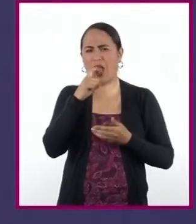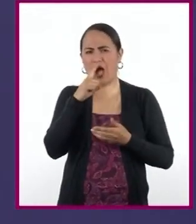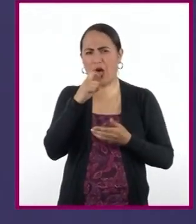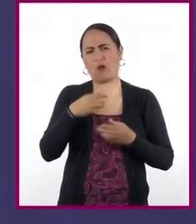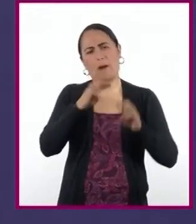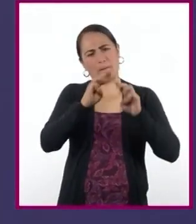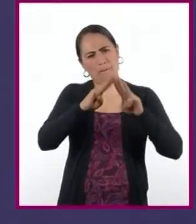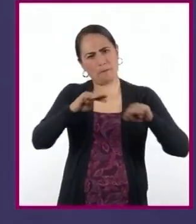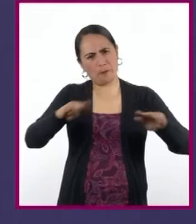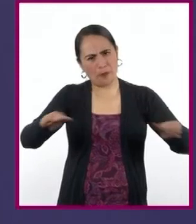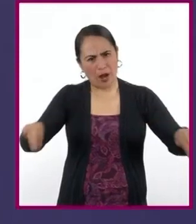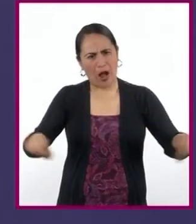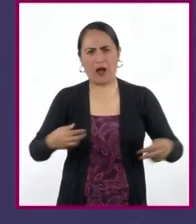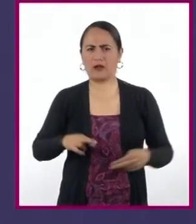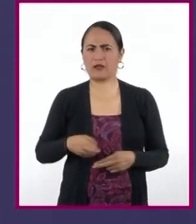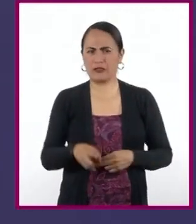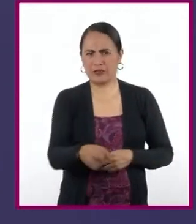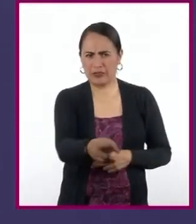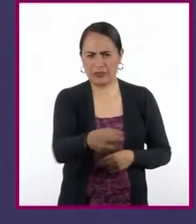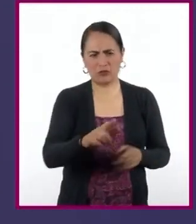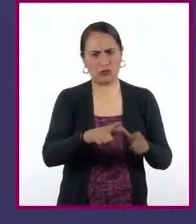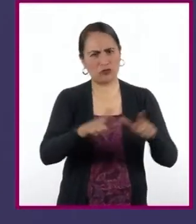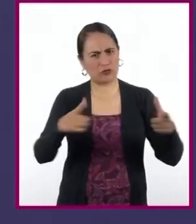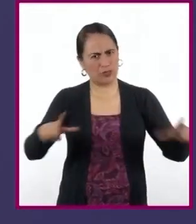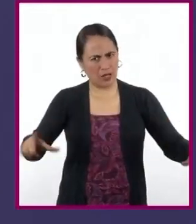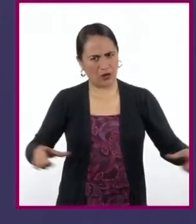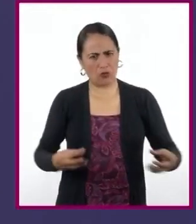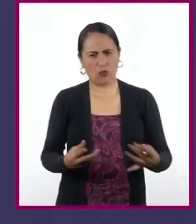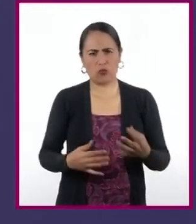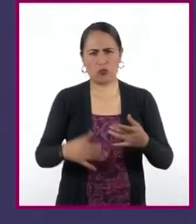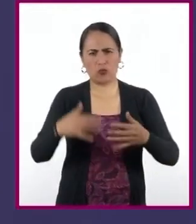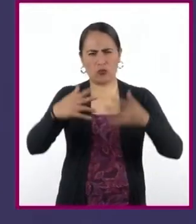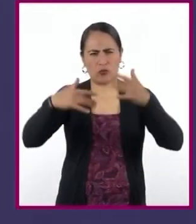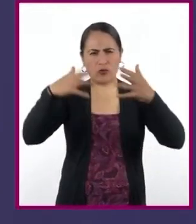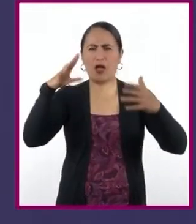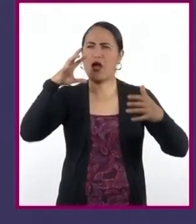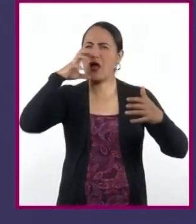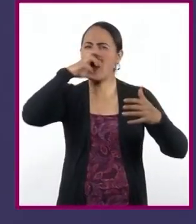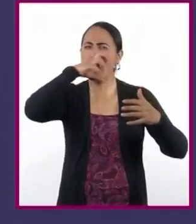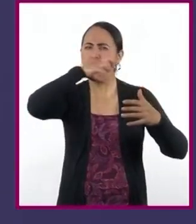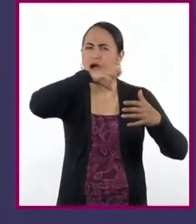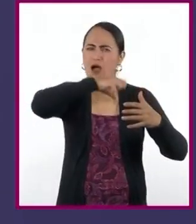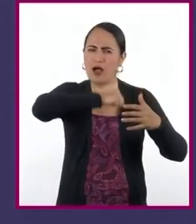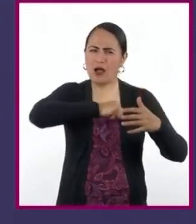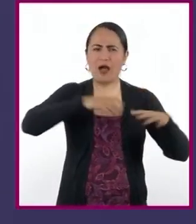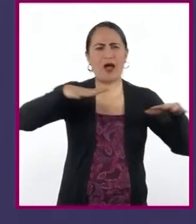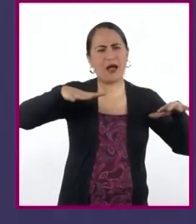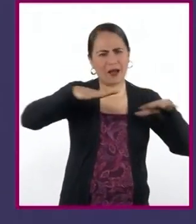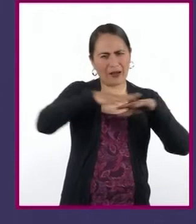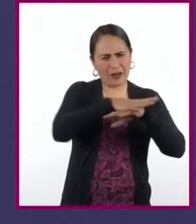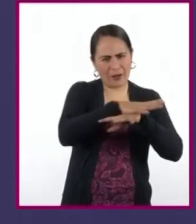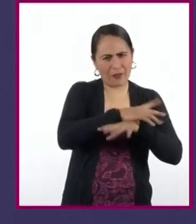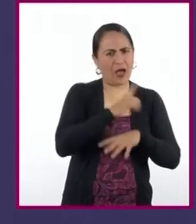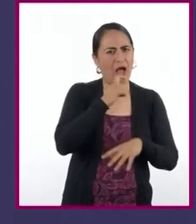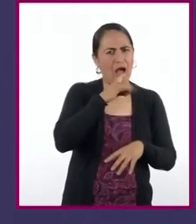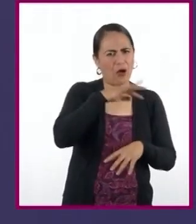los mares, ríos o lagunas, se evapora, es decir, cambia de estado líquido a gaseoso